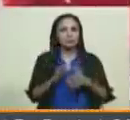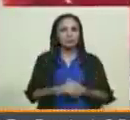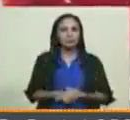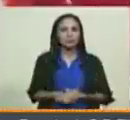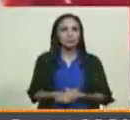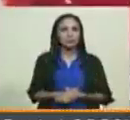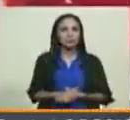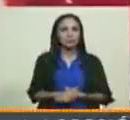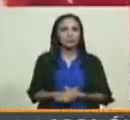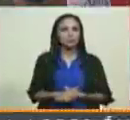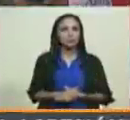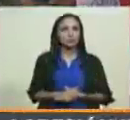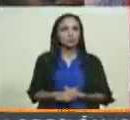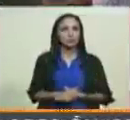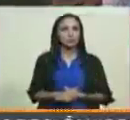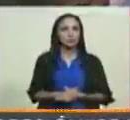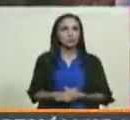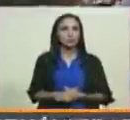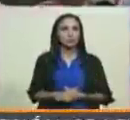Zulia.